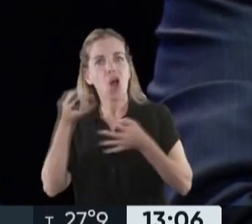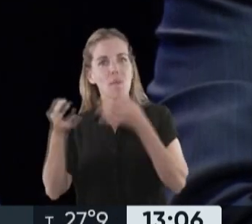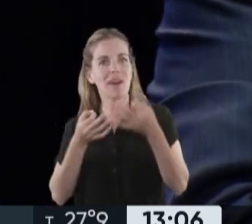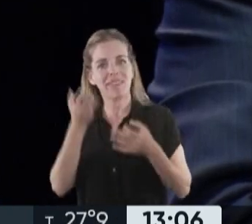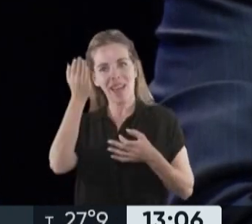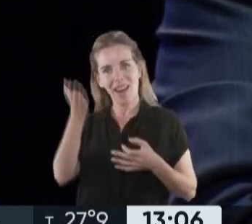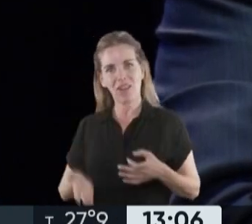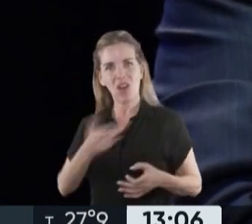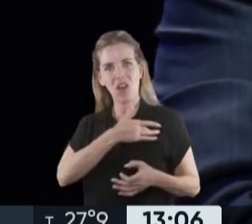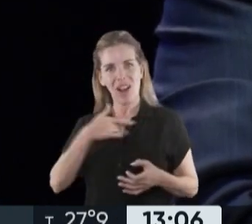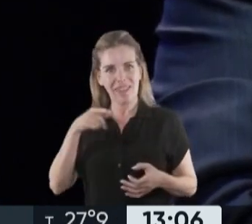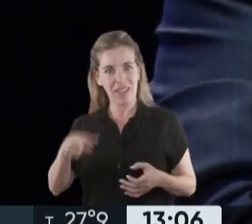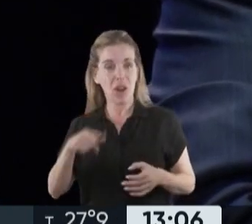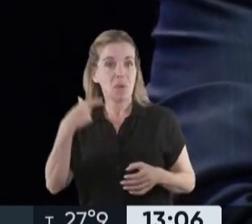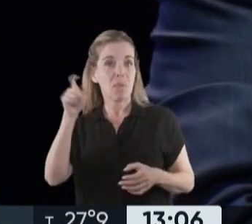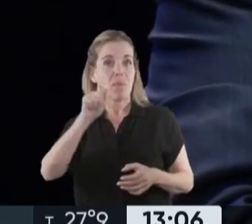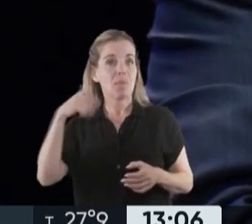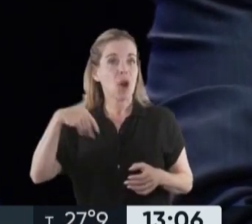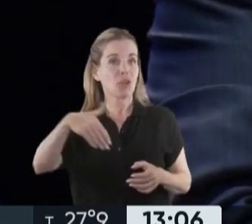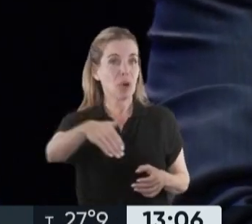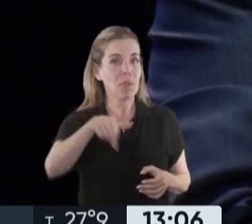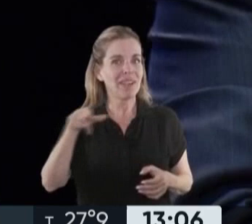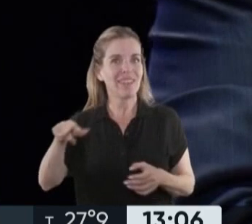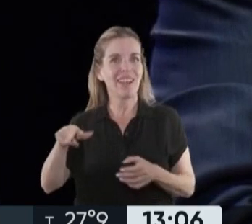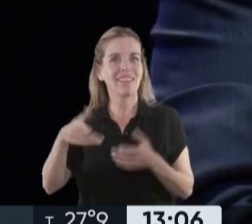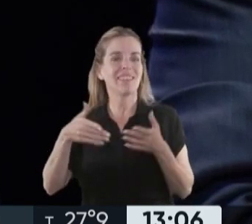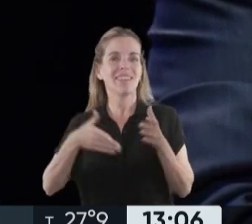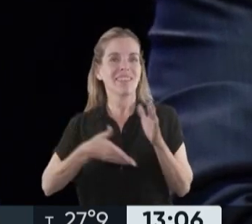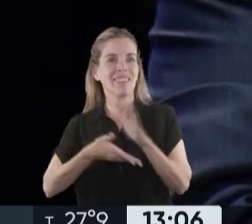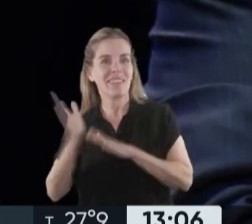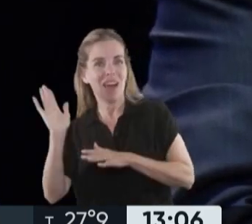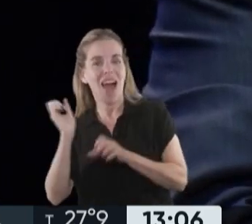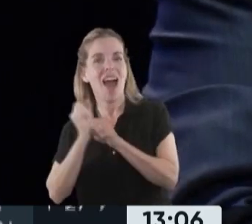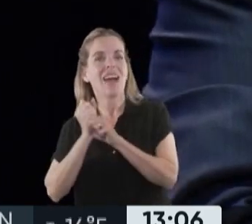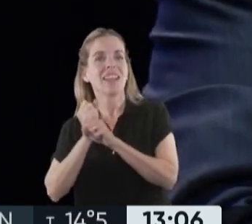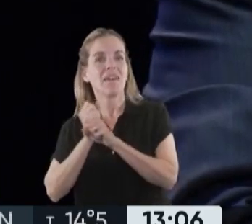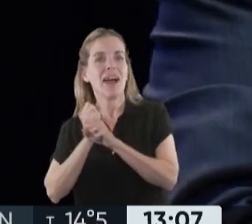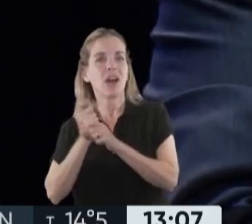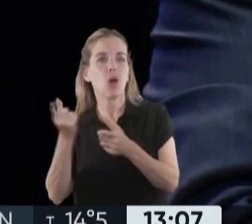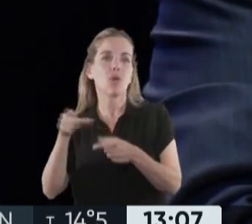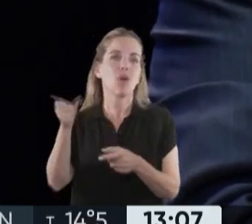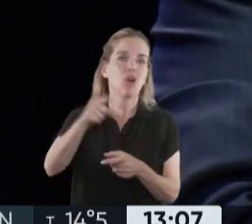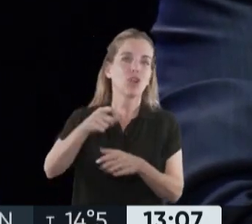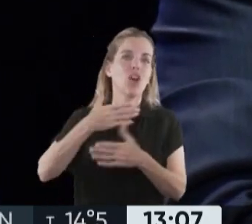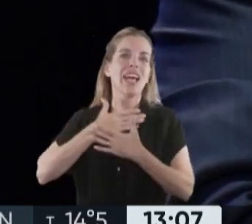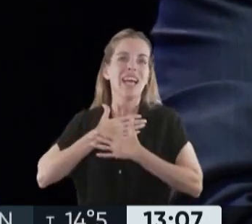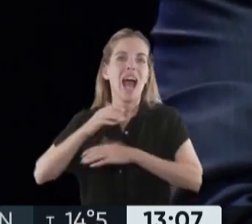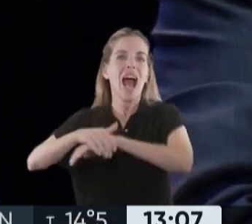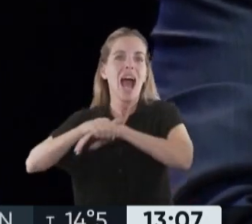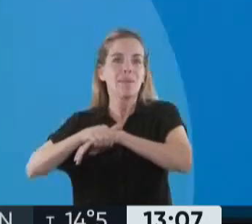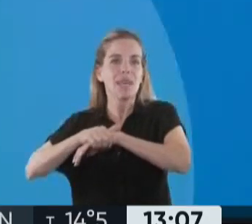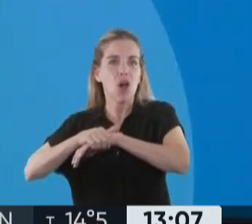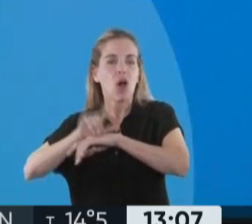dejando CEPAL en los próximos meses y se está yendo a trabajar con mi querido amigo Andrés Manuel López